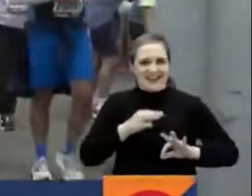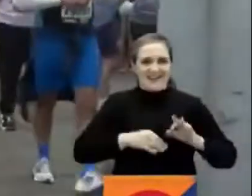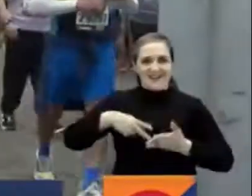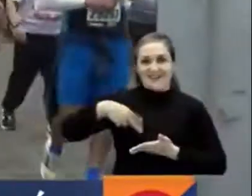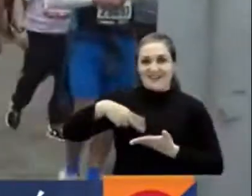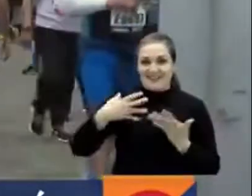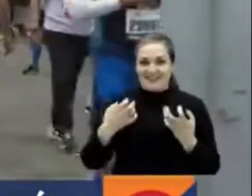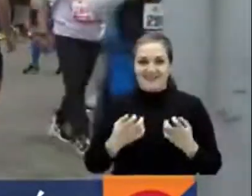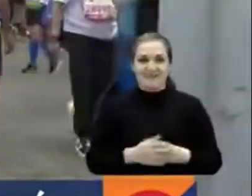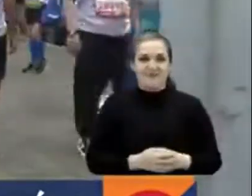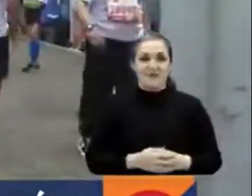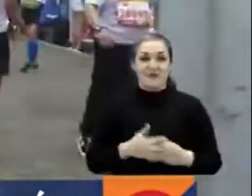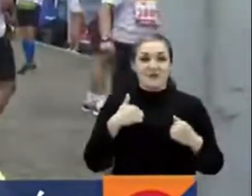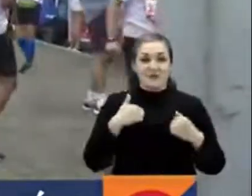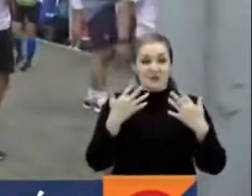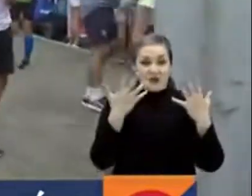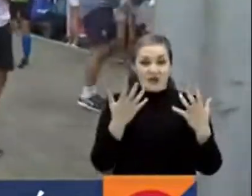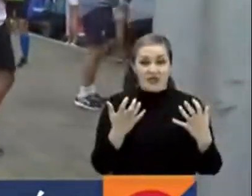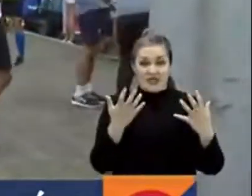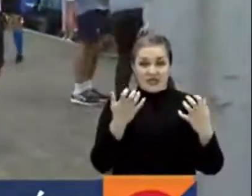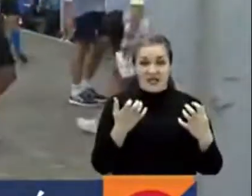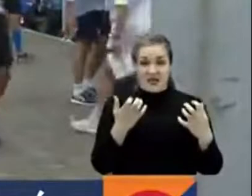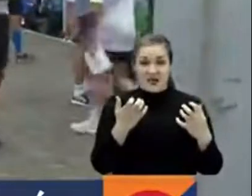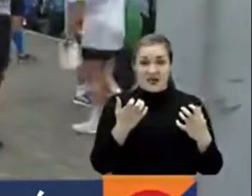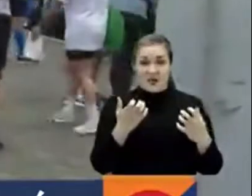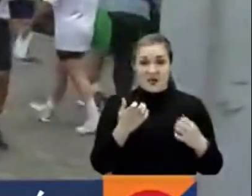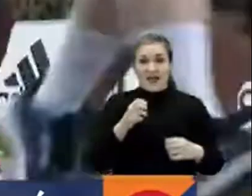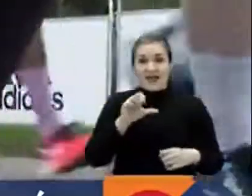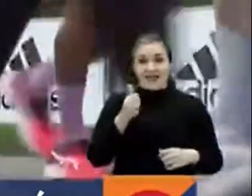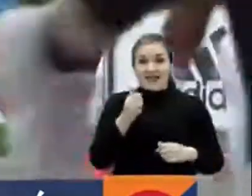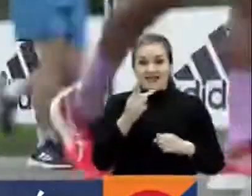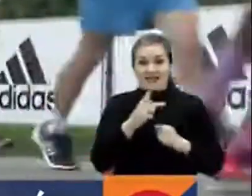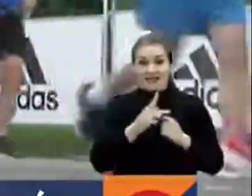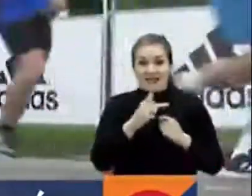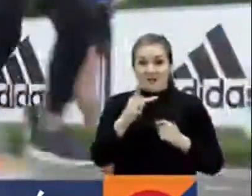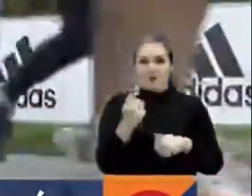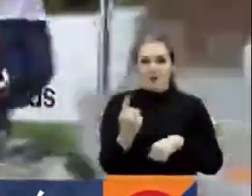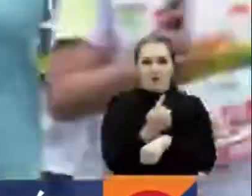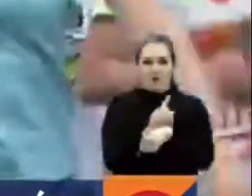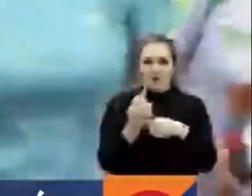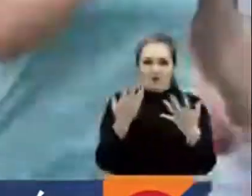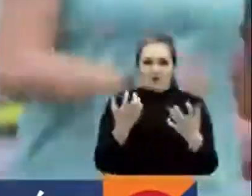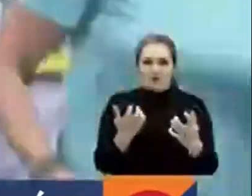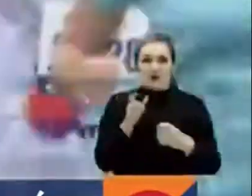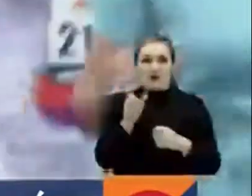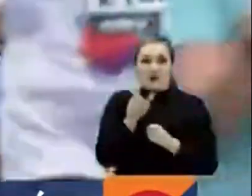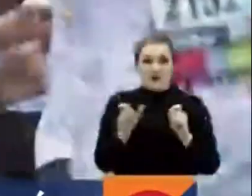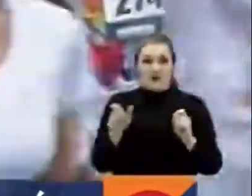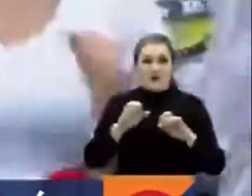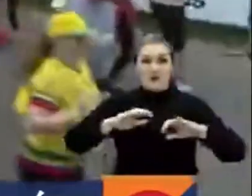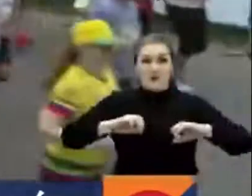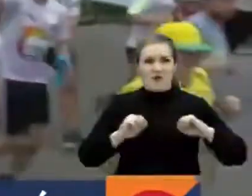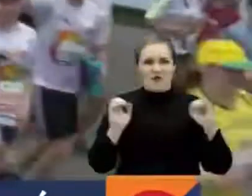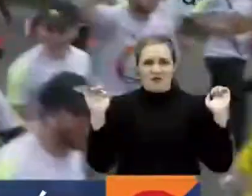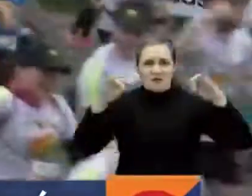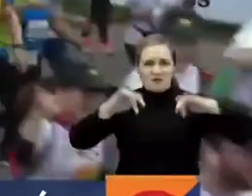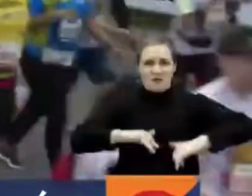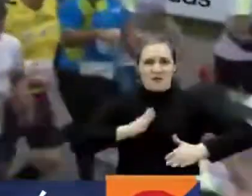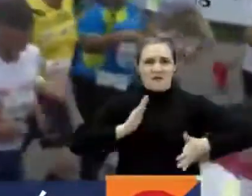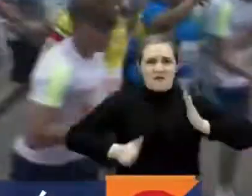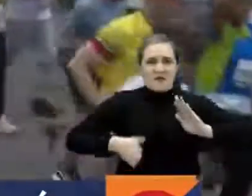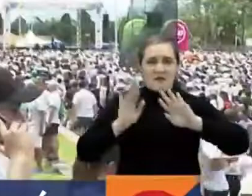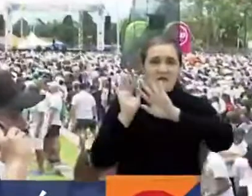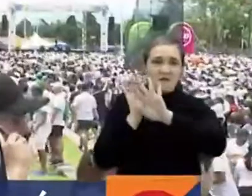Aspiro a hacer 1 hora en los 10 kilómetros. Porque bastante de la población bogotana se unió a este río lleno